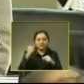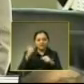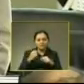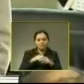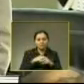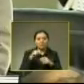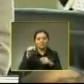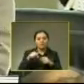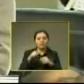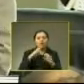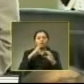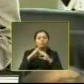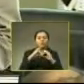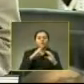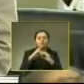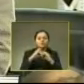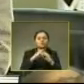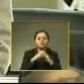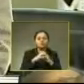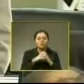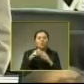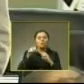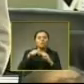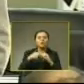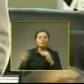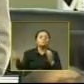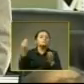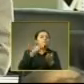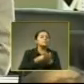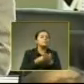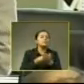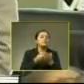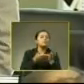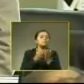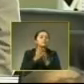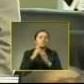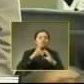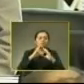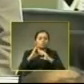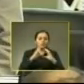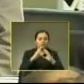de comunicación cuando queremos implementar un medio de comunicación.